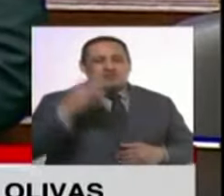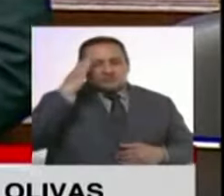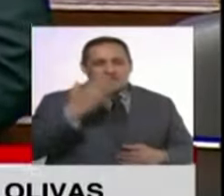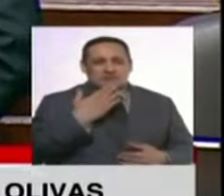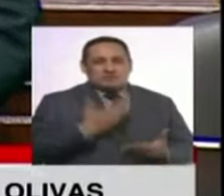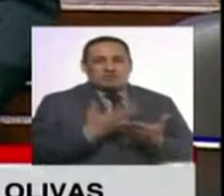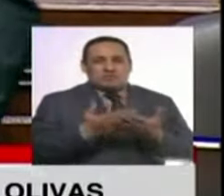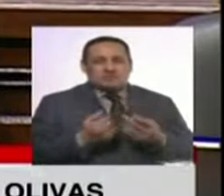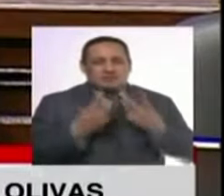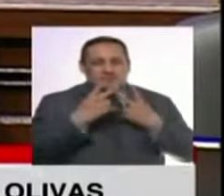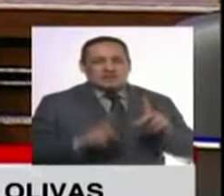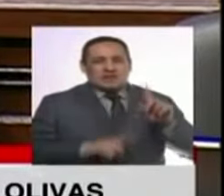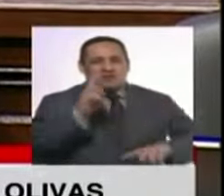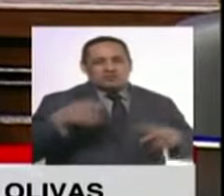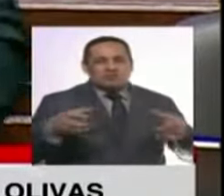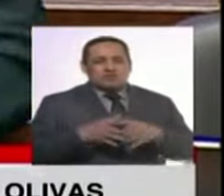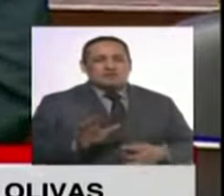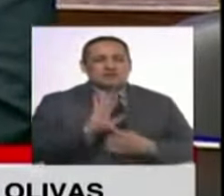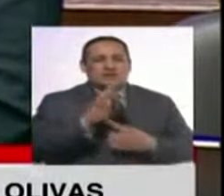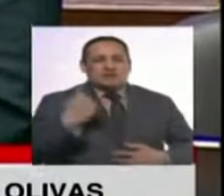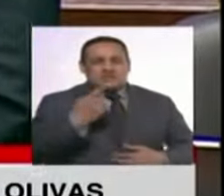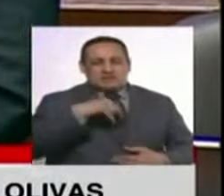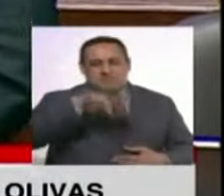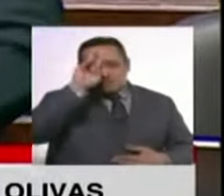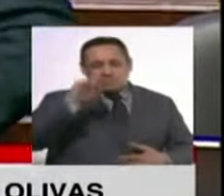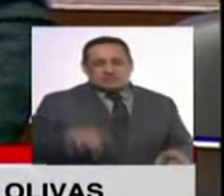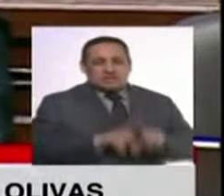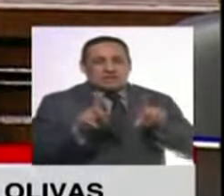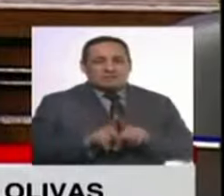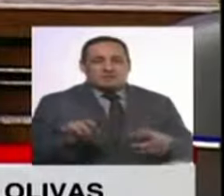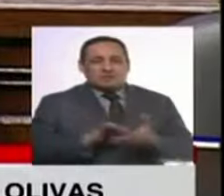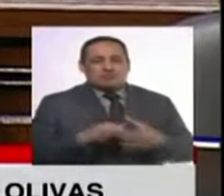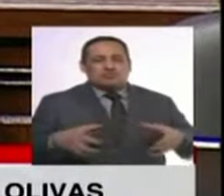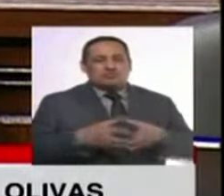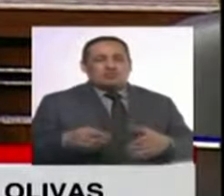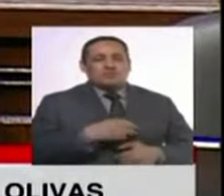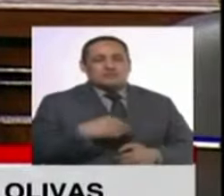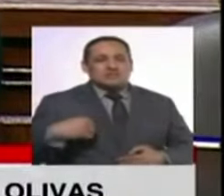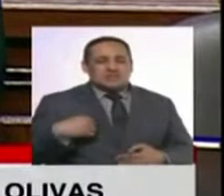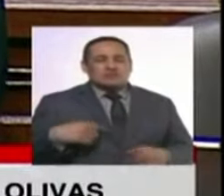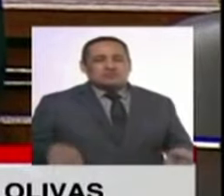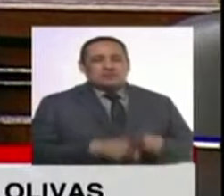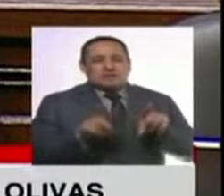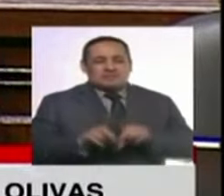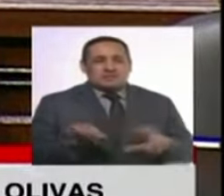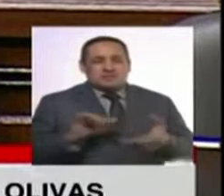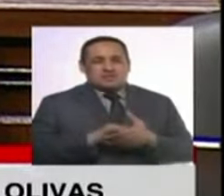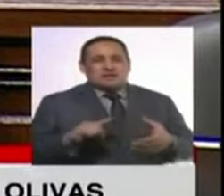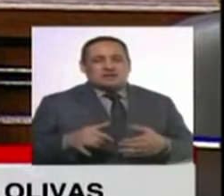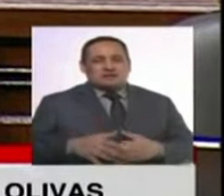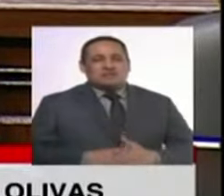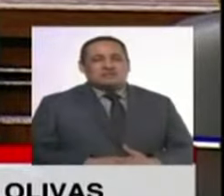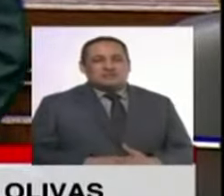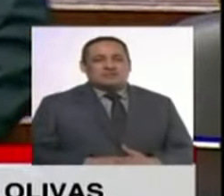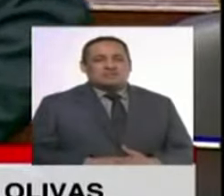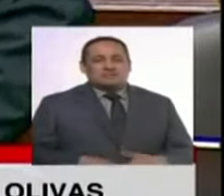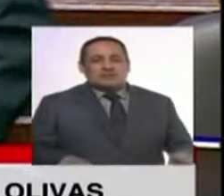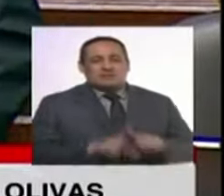plazo la representación nacional y también al ministerio al Ministerio de